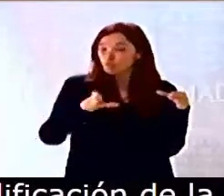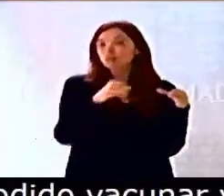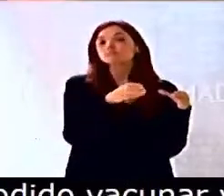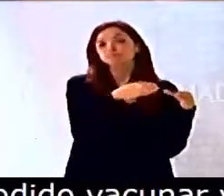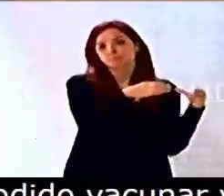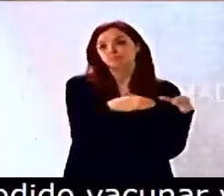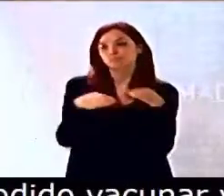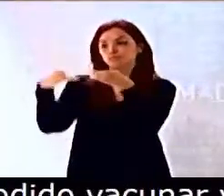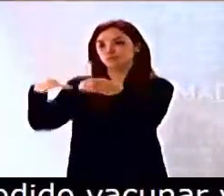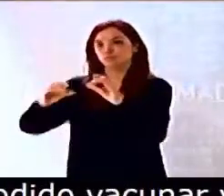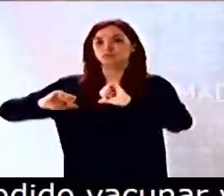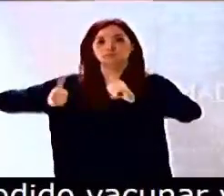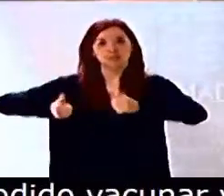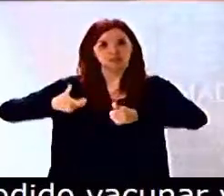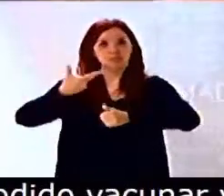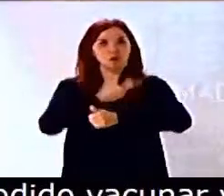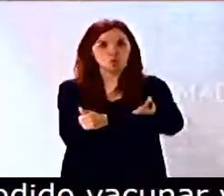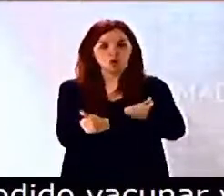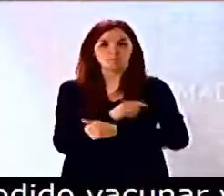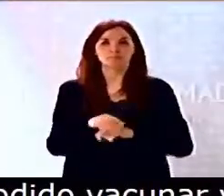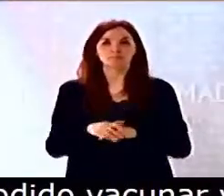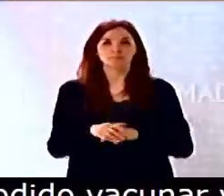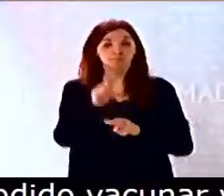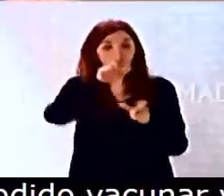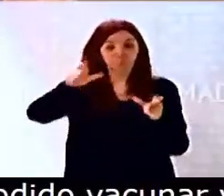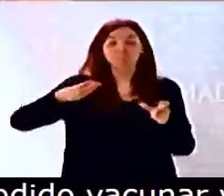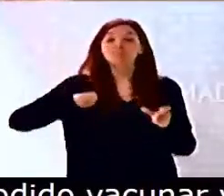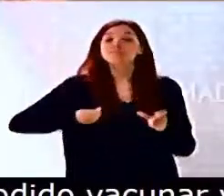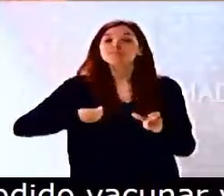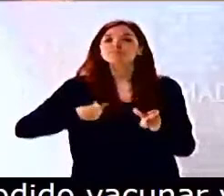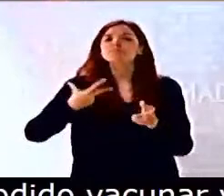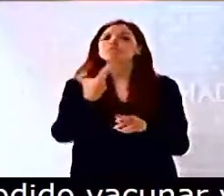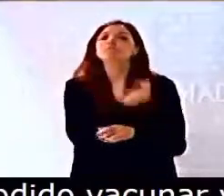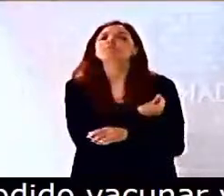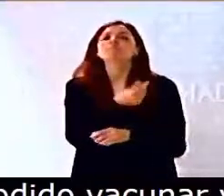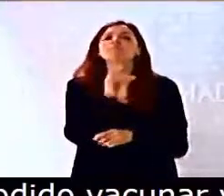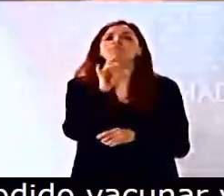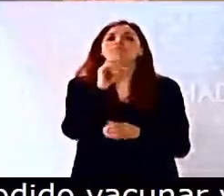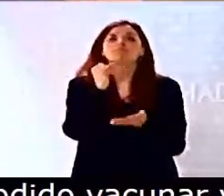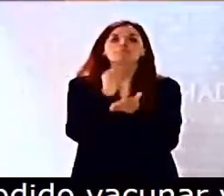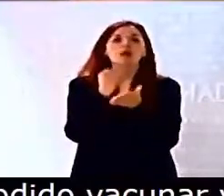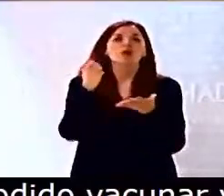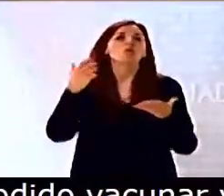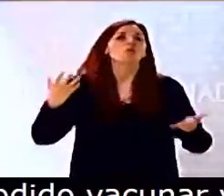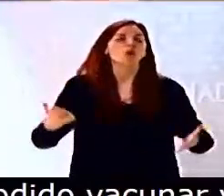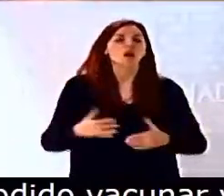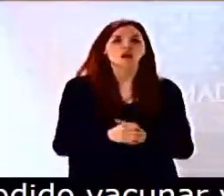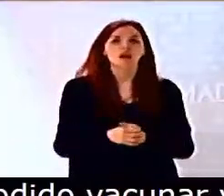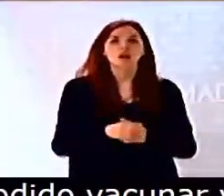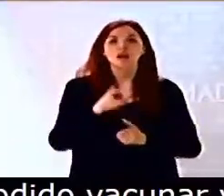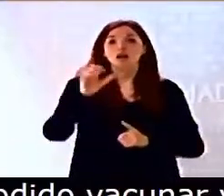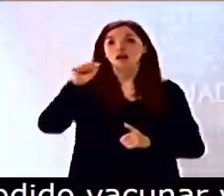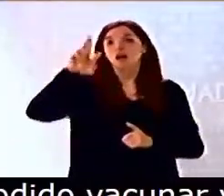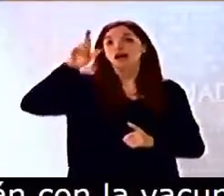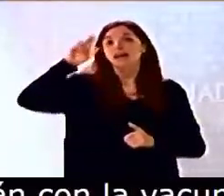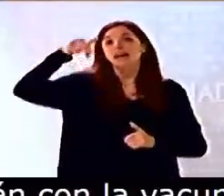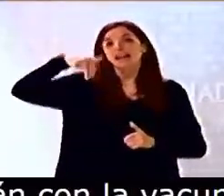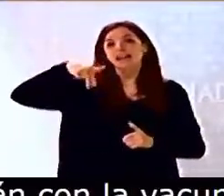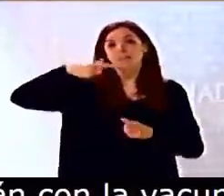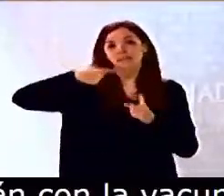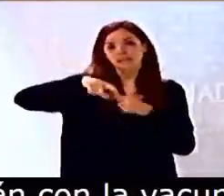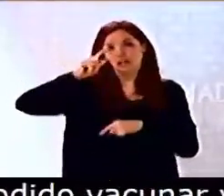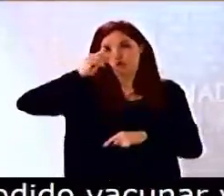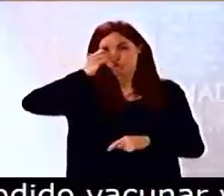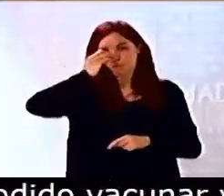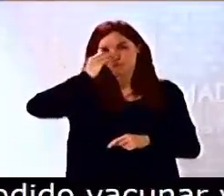Y esas personas se vacunarán con la vacuna del ARN mensajero.